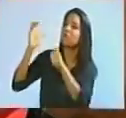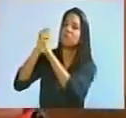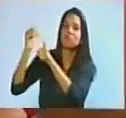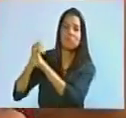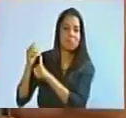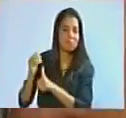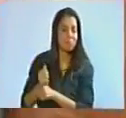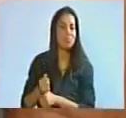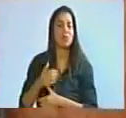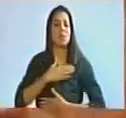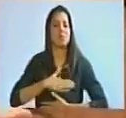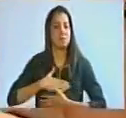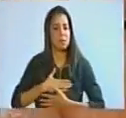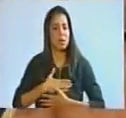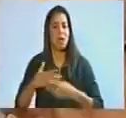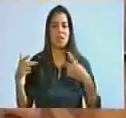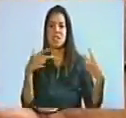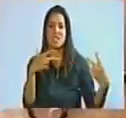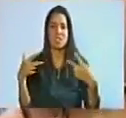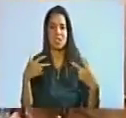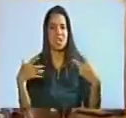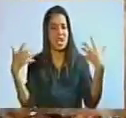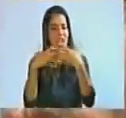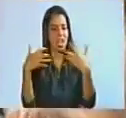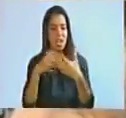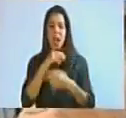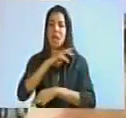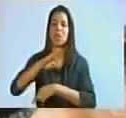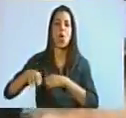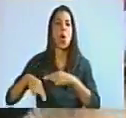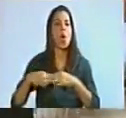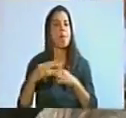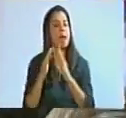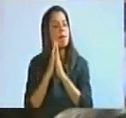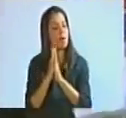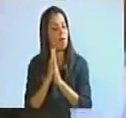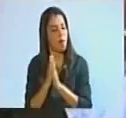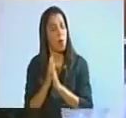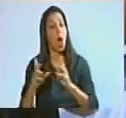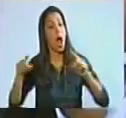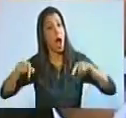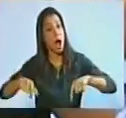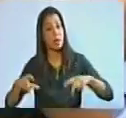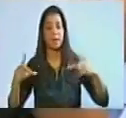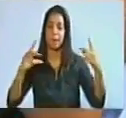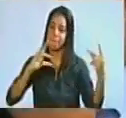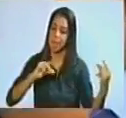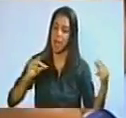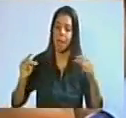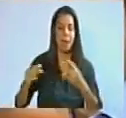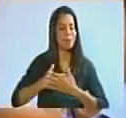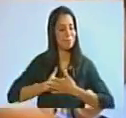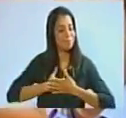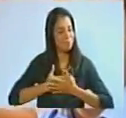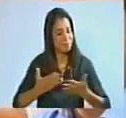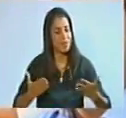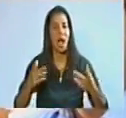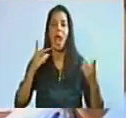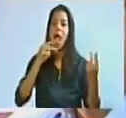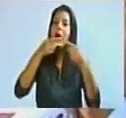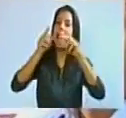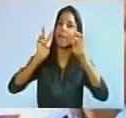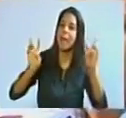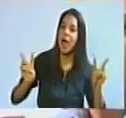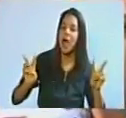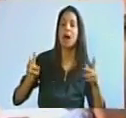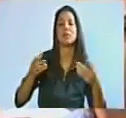pueblo, para que no creen terrorismo y que vean que el diálogo de este lado es un diálogo abierto, un diálogo para